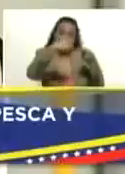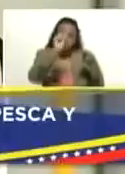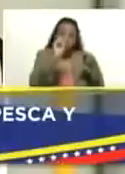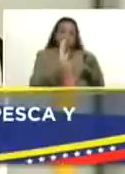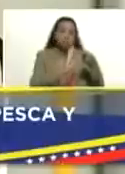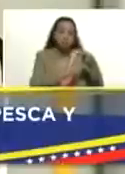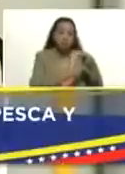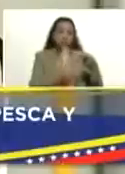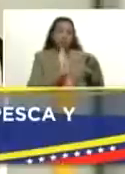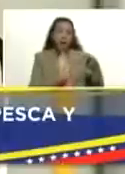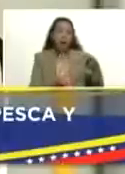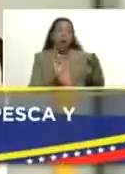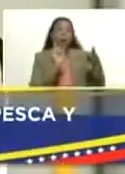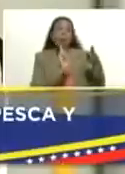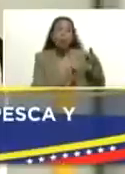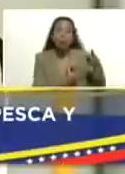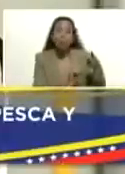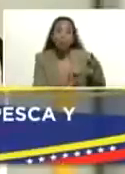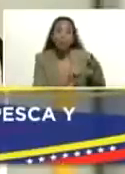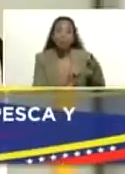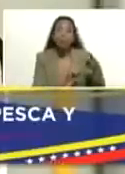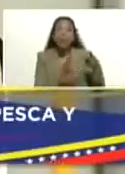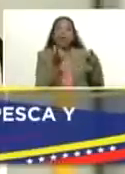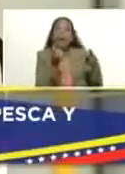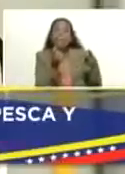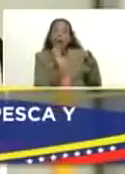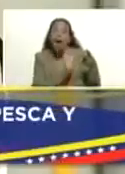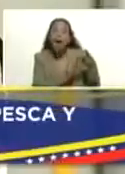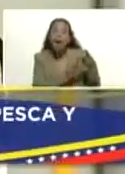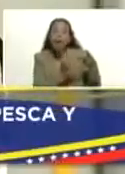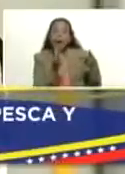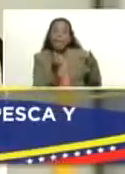aquí me está pidiendo una platica, pues.